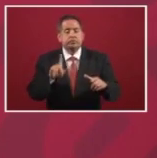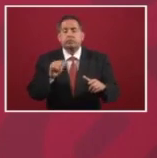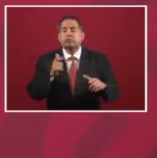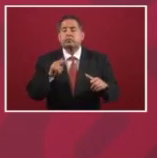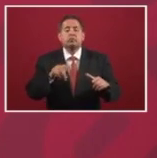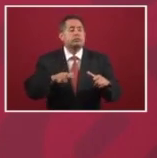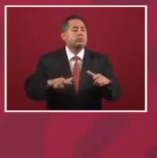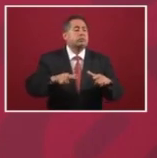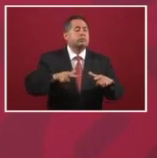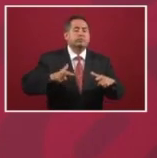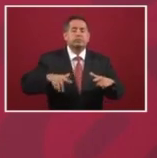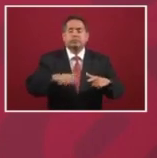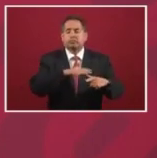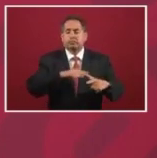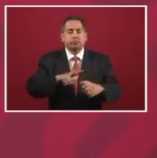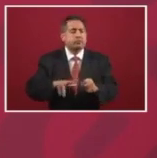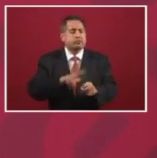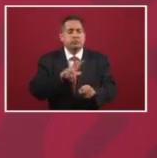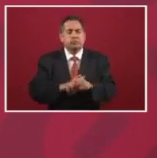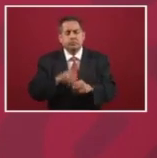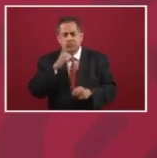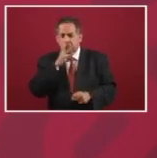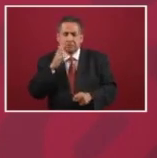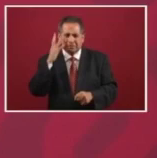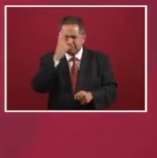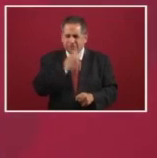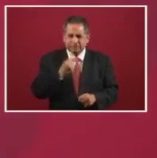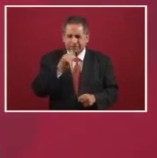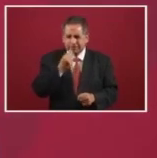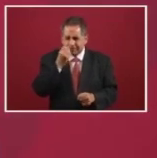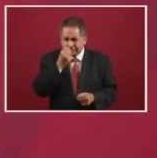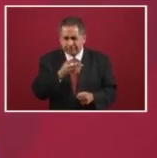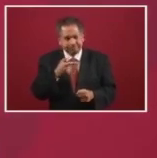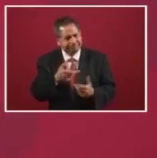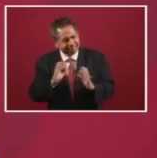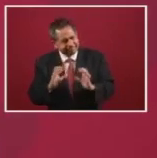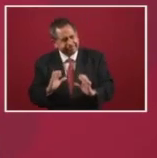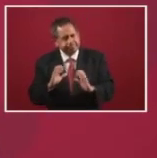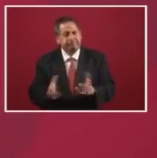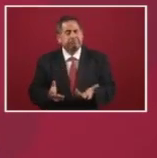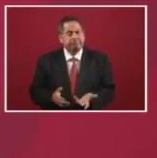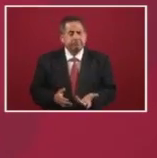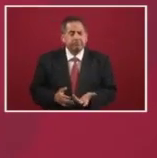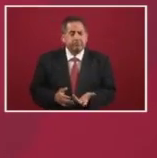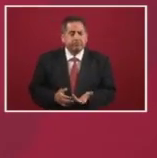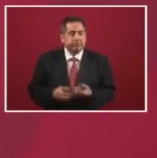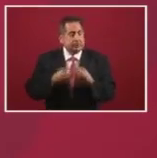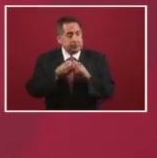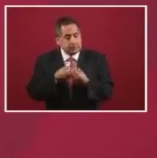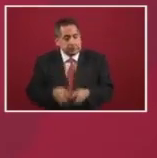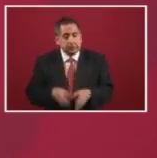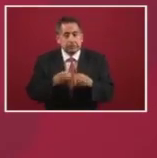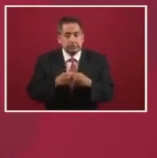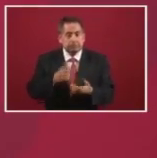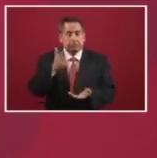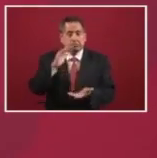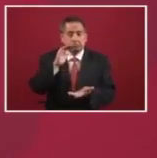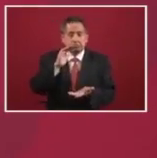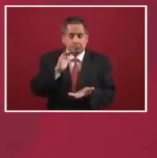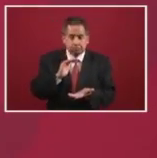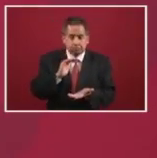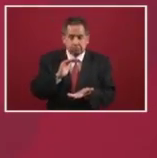naturales bellísimas y que están perdiendo también volumen de